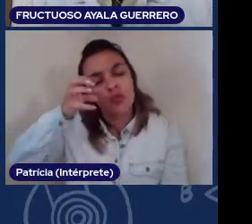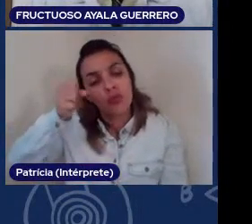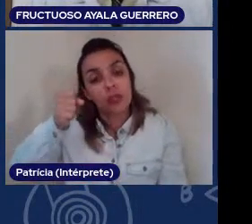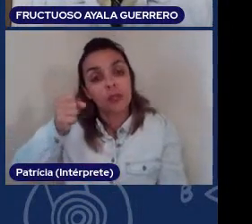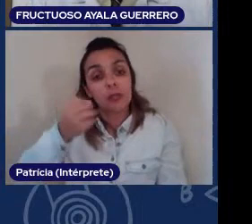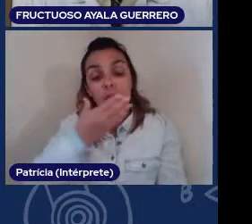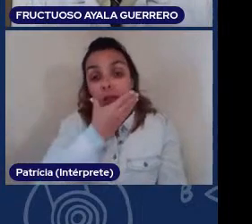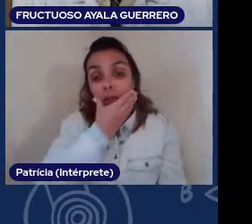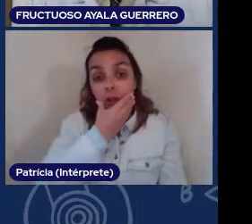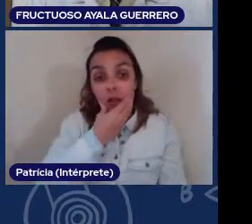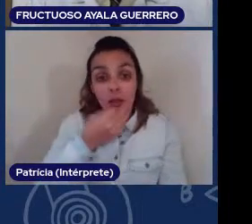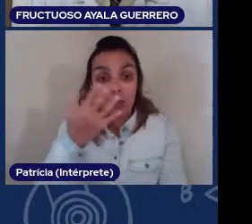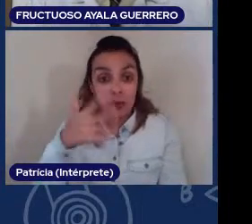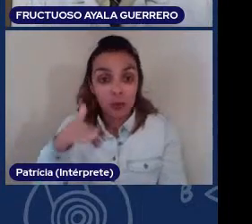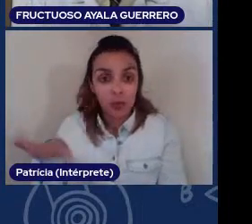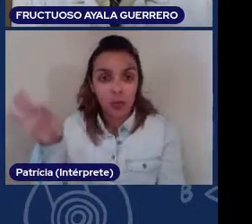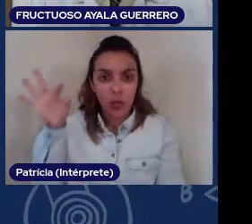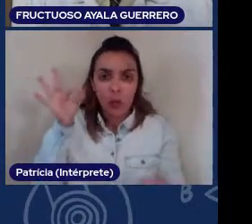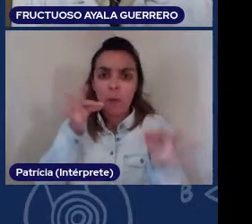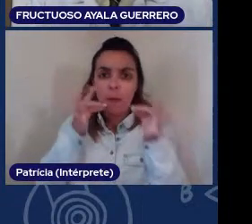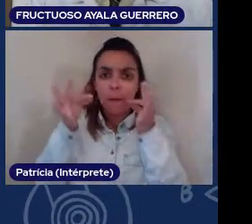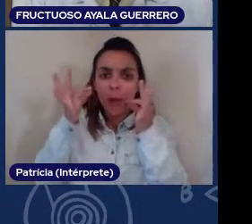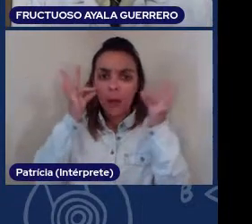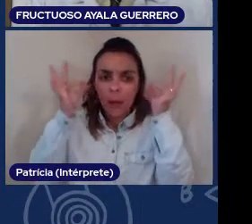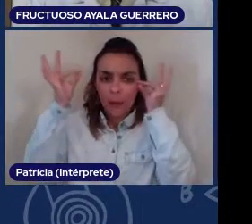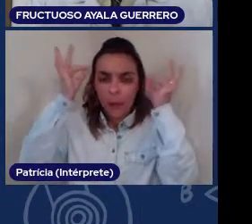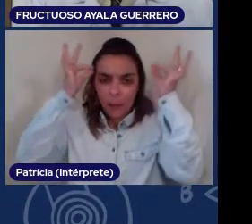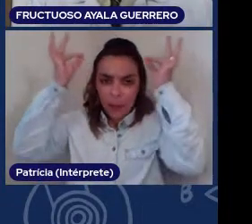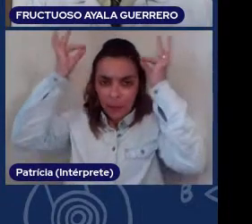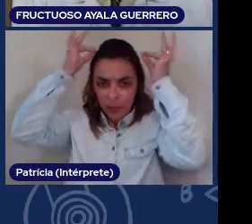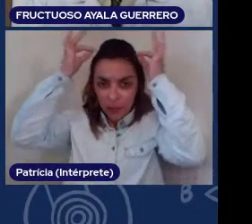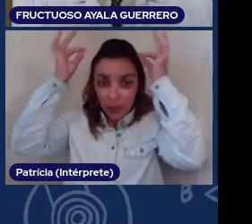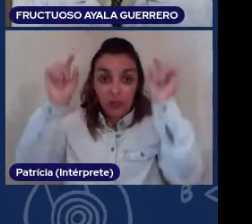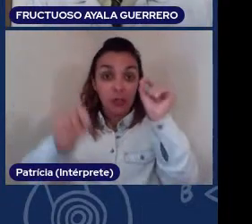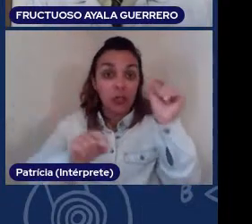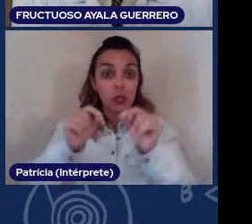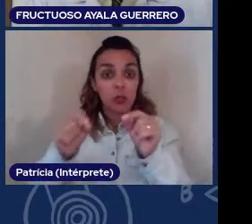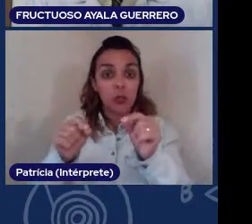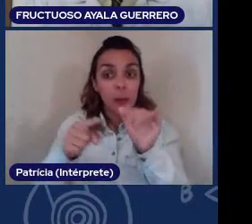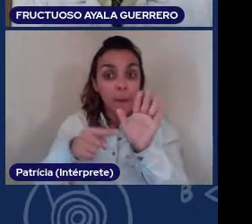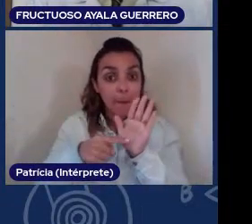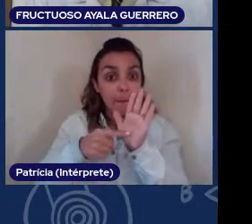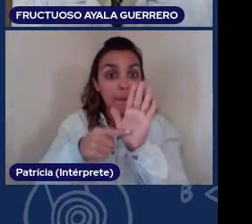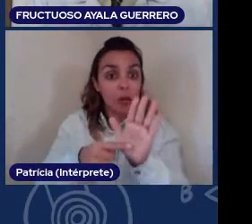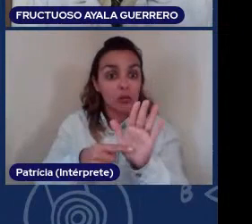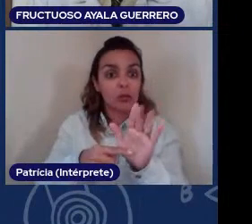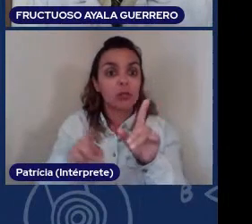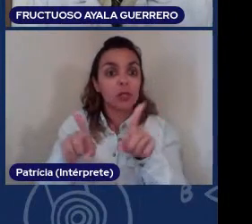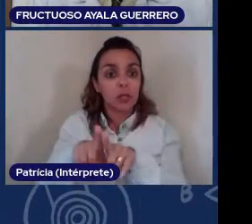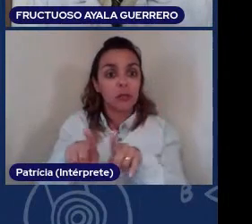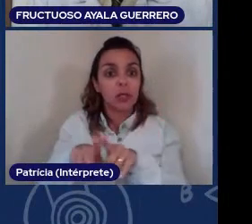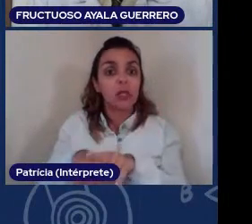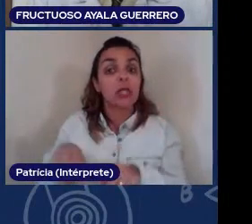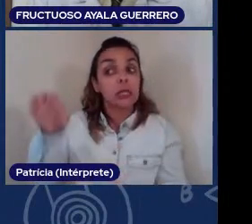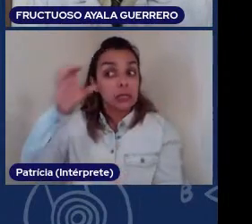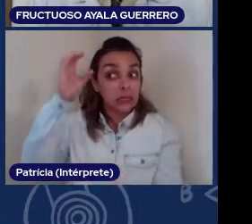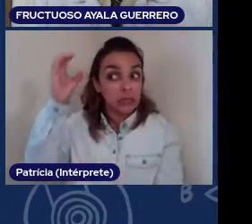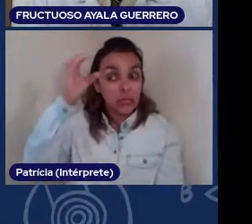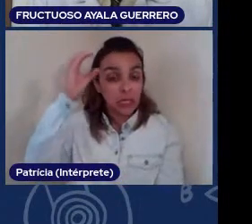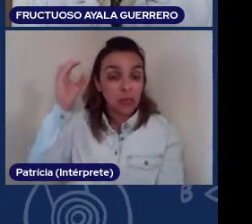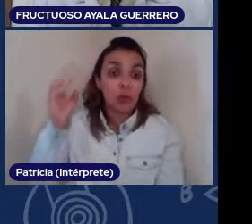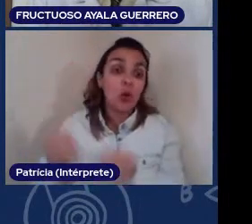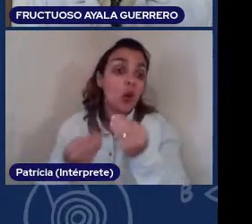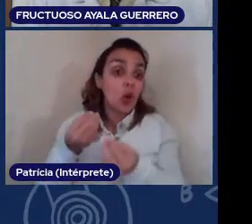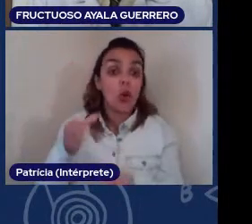sus electrodos listos para que registren tanto la actividad cerebral y otras